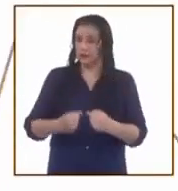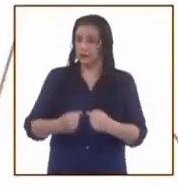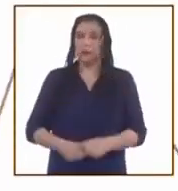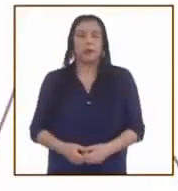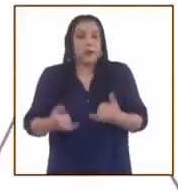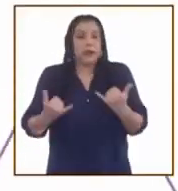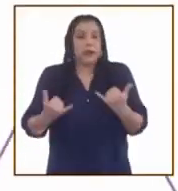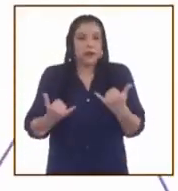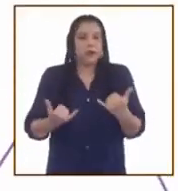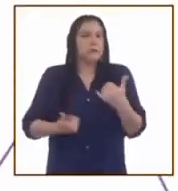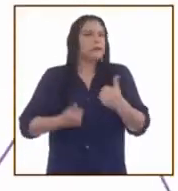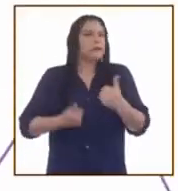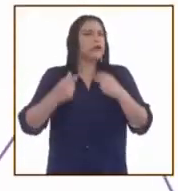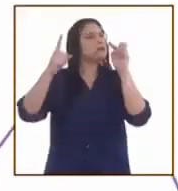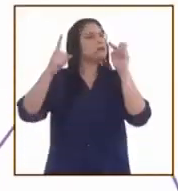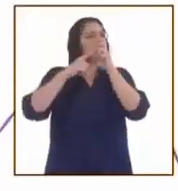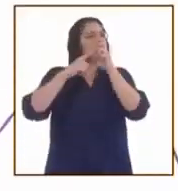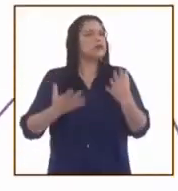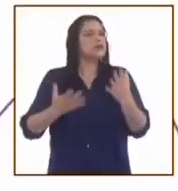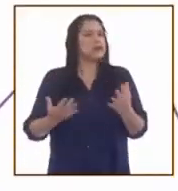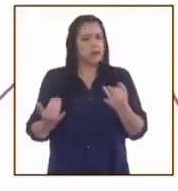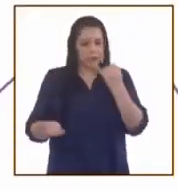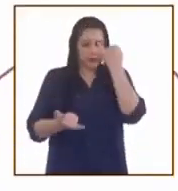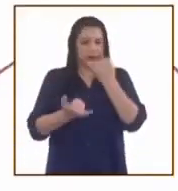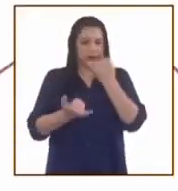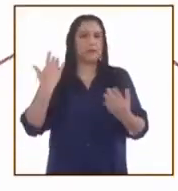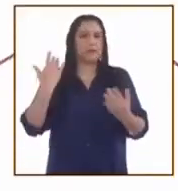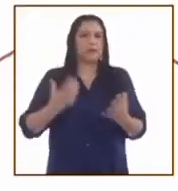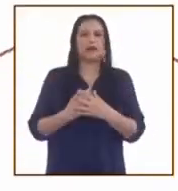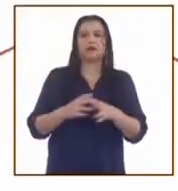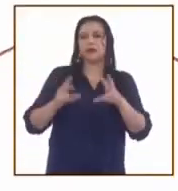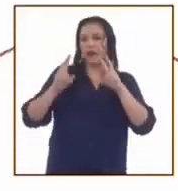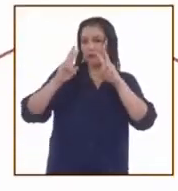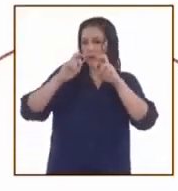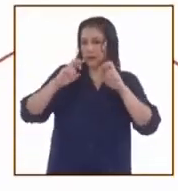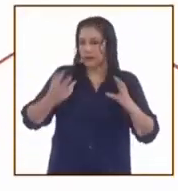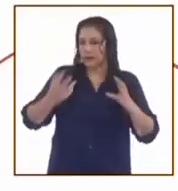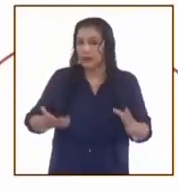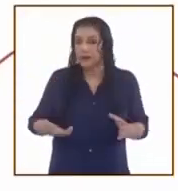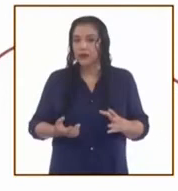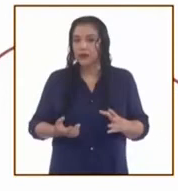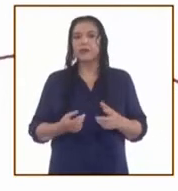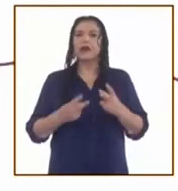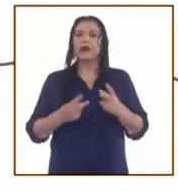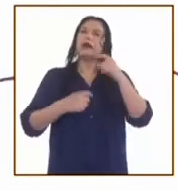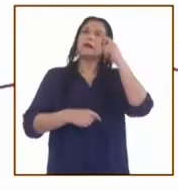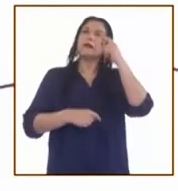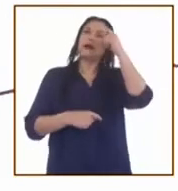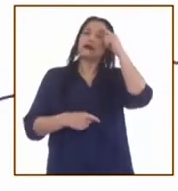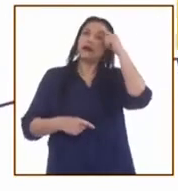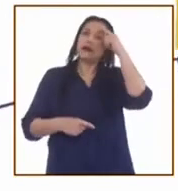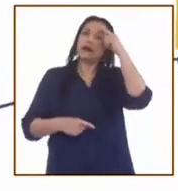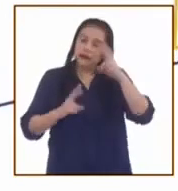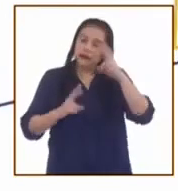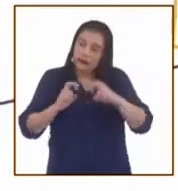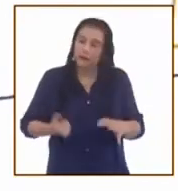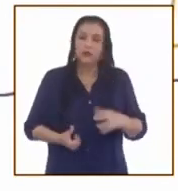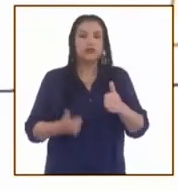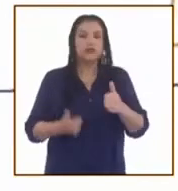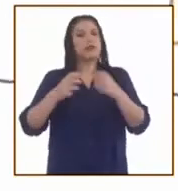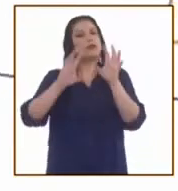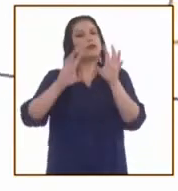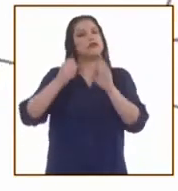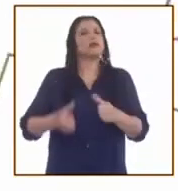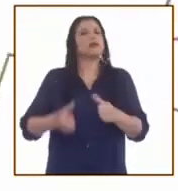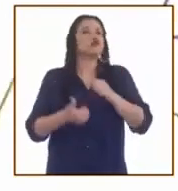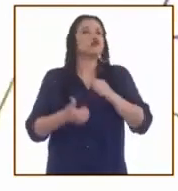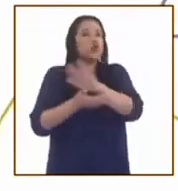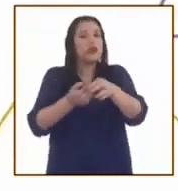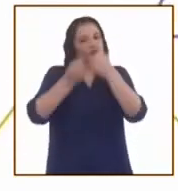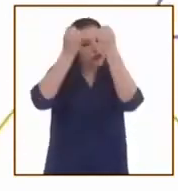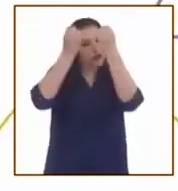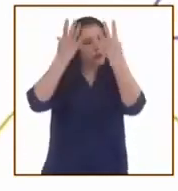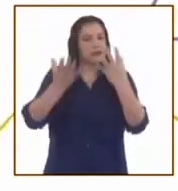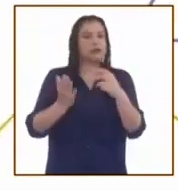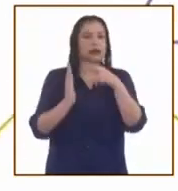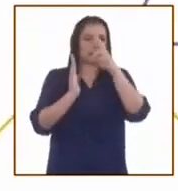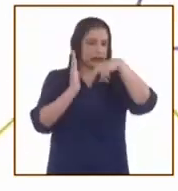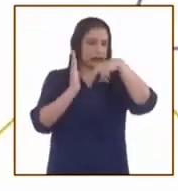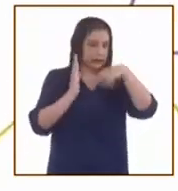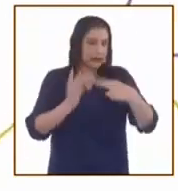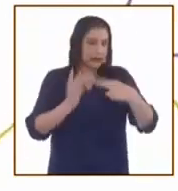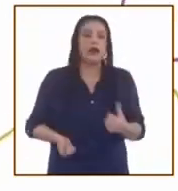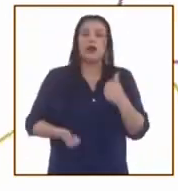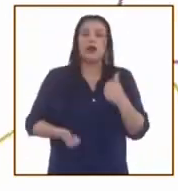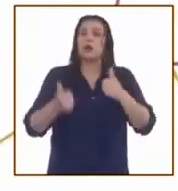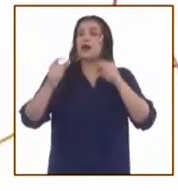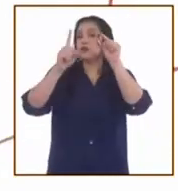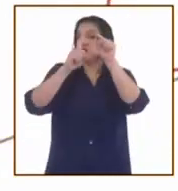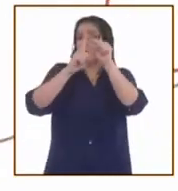Hoy nuestro propósito será terminar con la indagación. Analizaremos y evaluaremos los datos que has registrado y